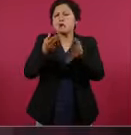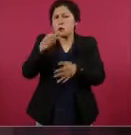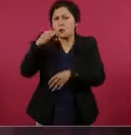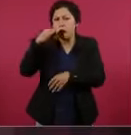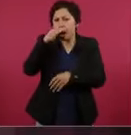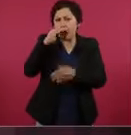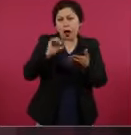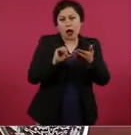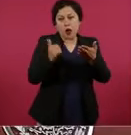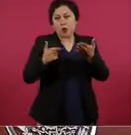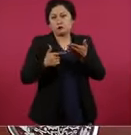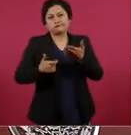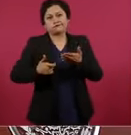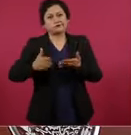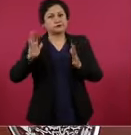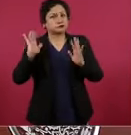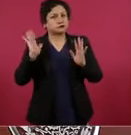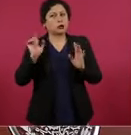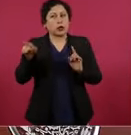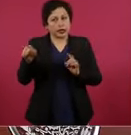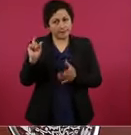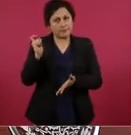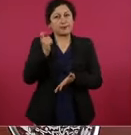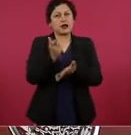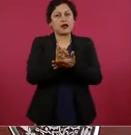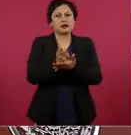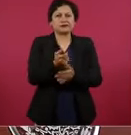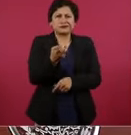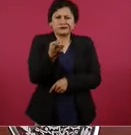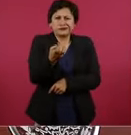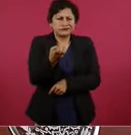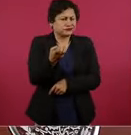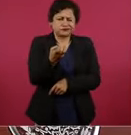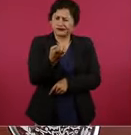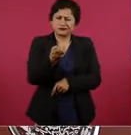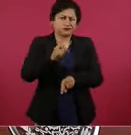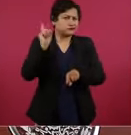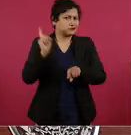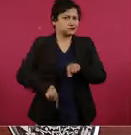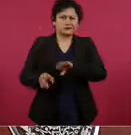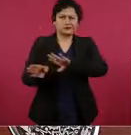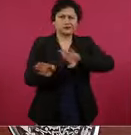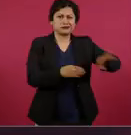En este caso es todas las medicinas que se requieran.